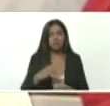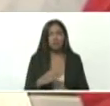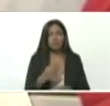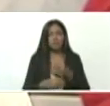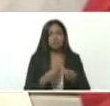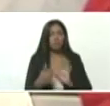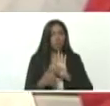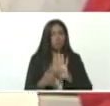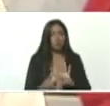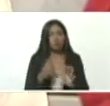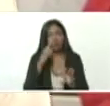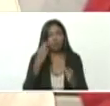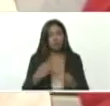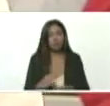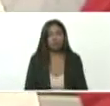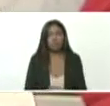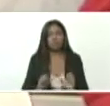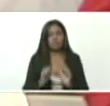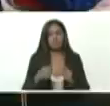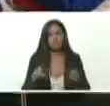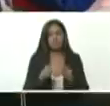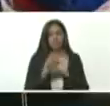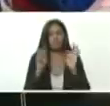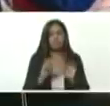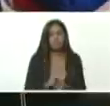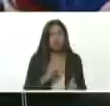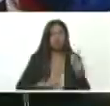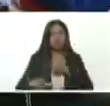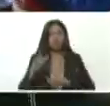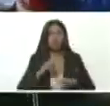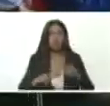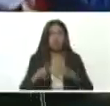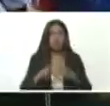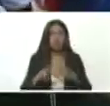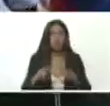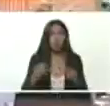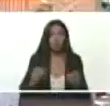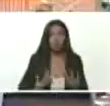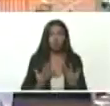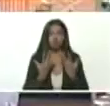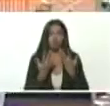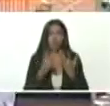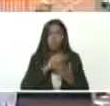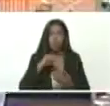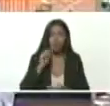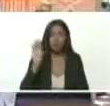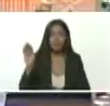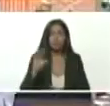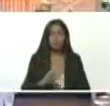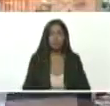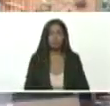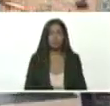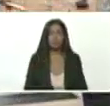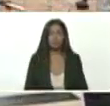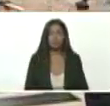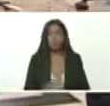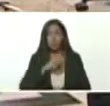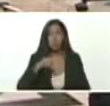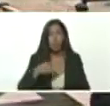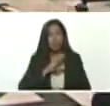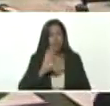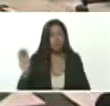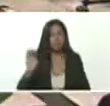una demostración contundente de amor, de fervor por nuestra patria, por nuestra